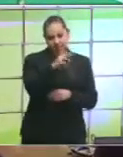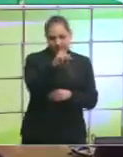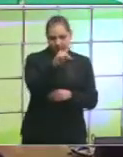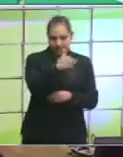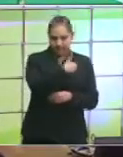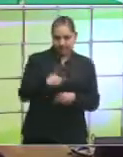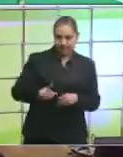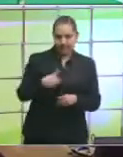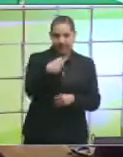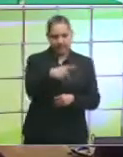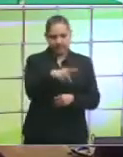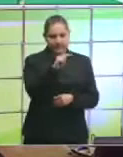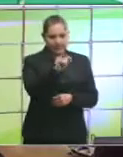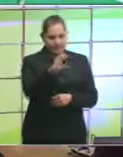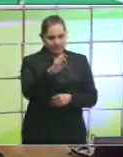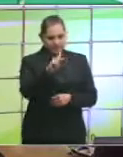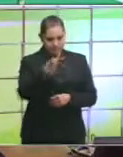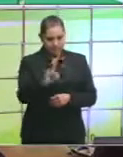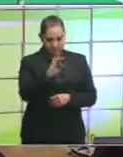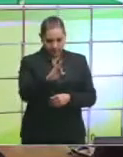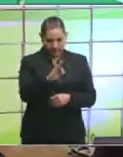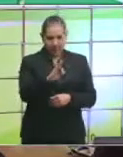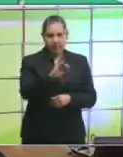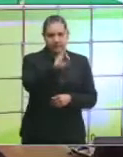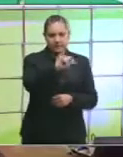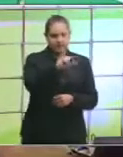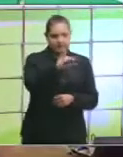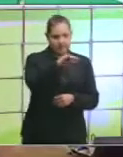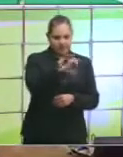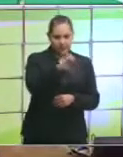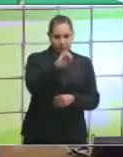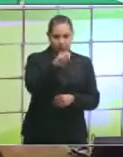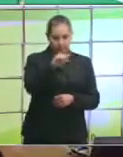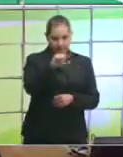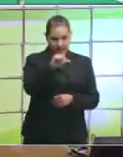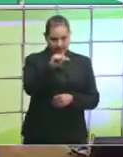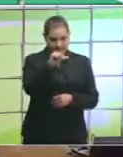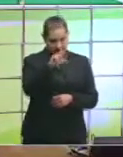del poder judicial de la federación janine otálora mal asís